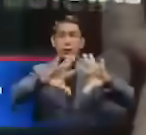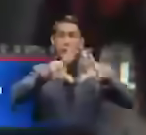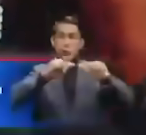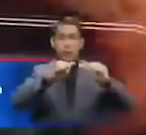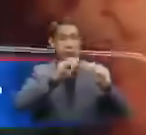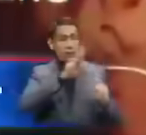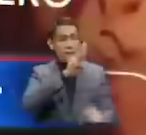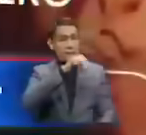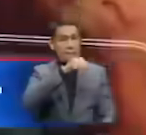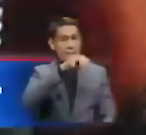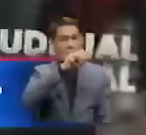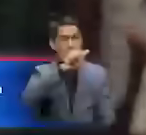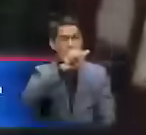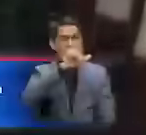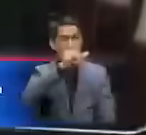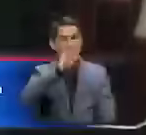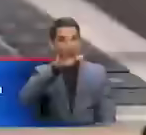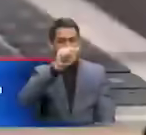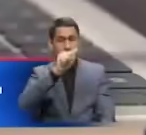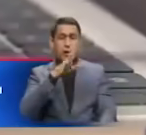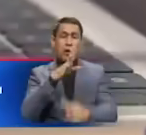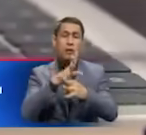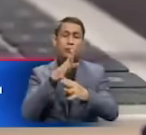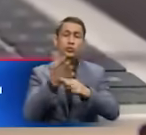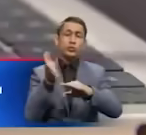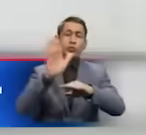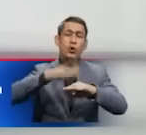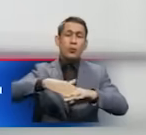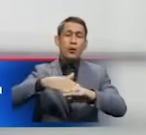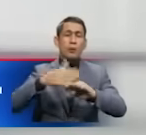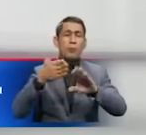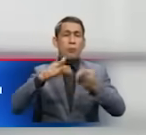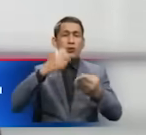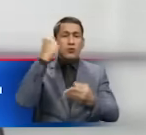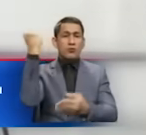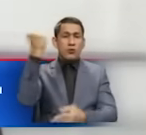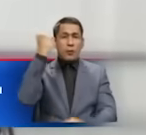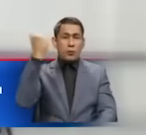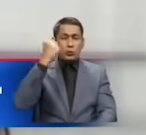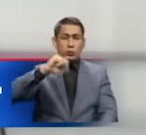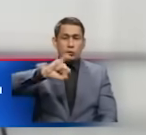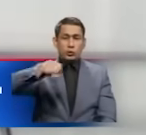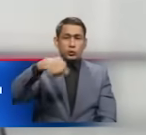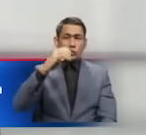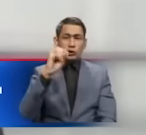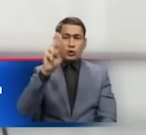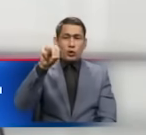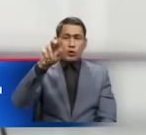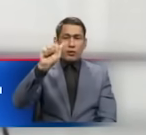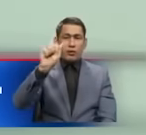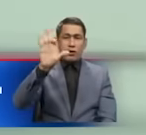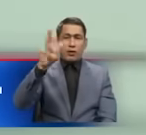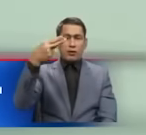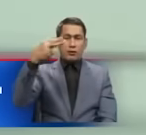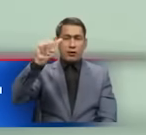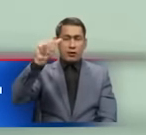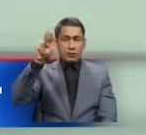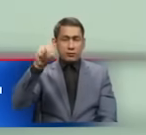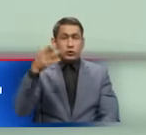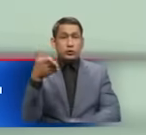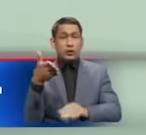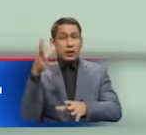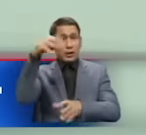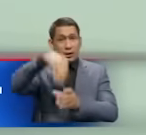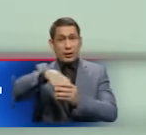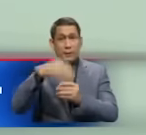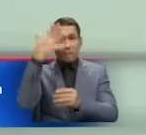Mayra S. hablaba también sobre el asesinato del actor Jonathan Sánchez en la provincia de Esmeraldas. Hablaba que